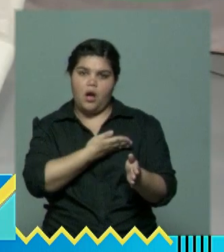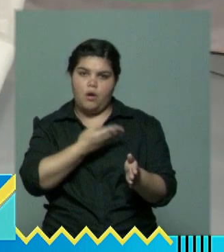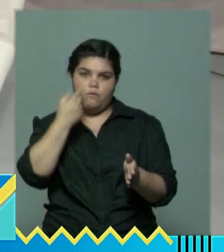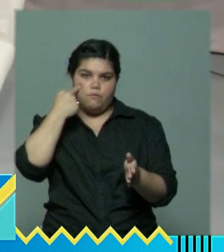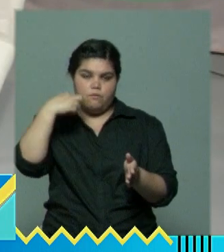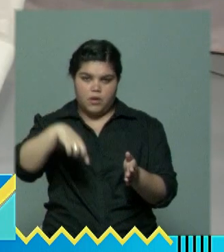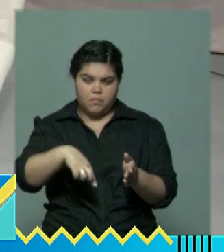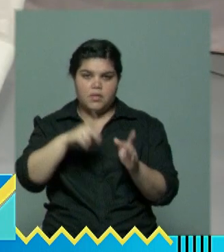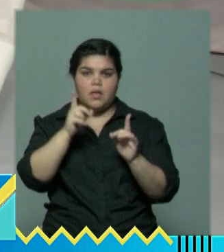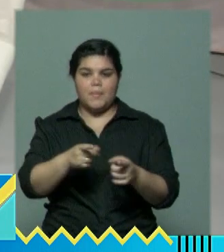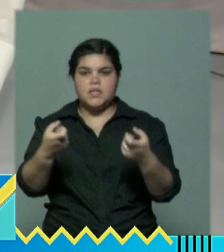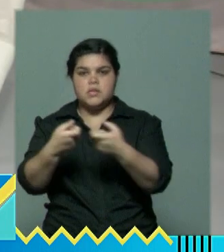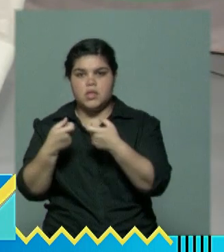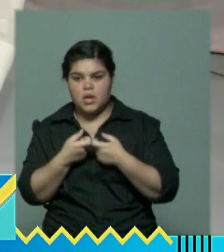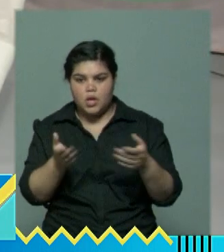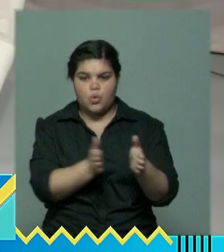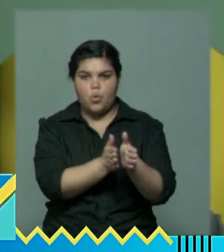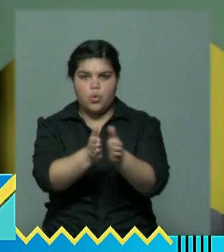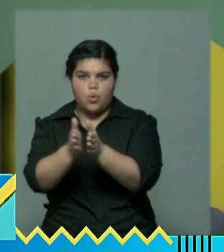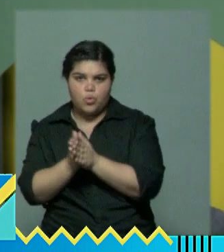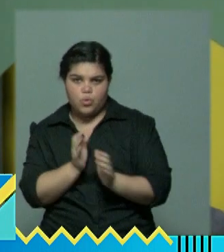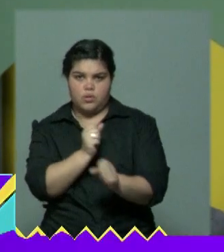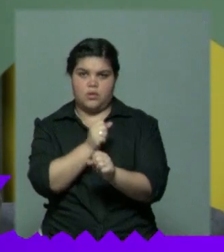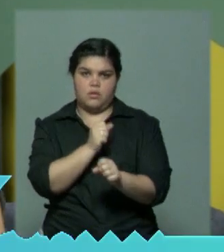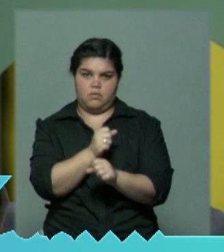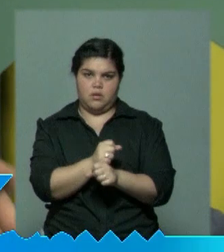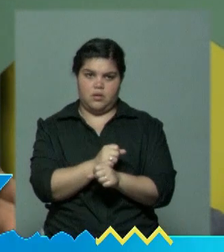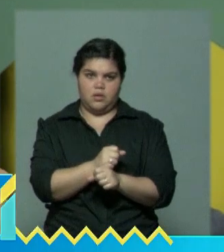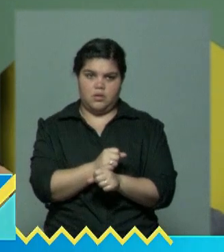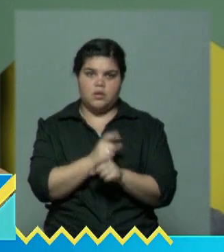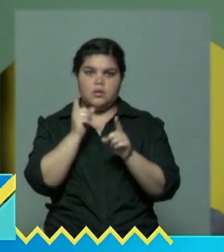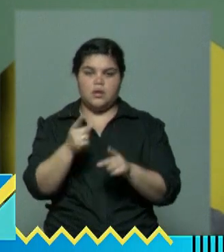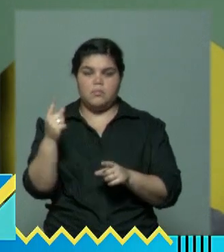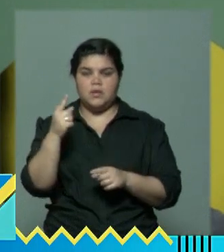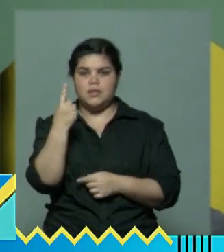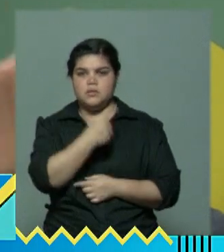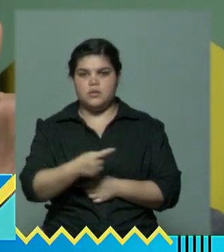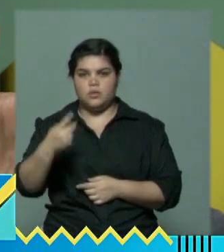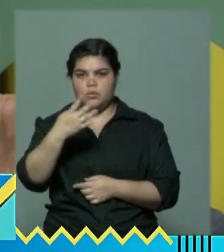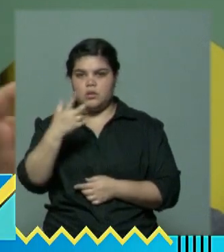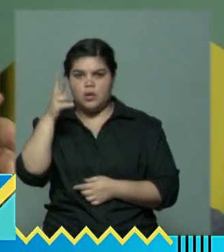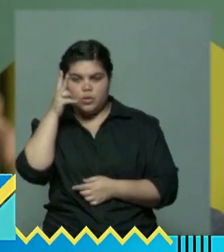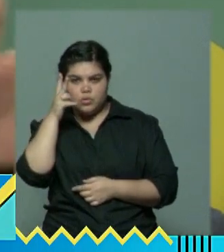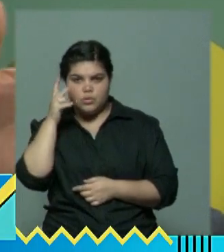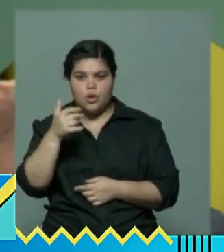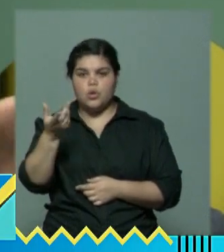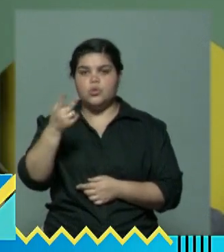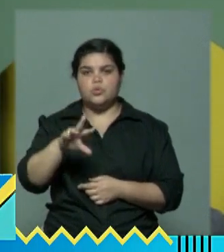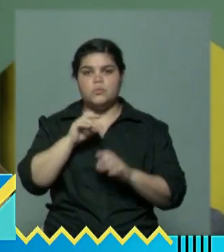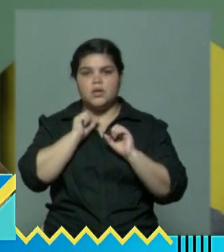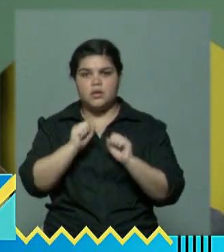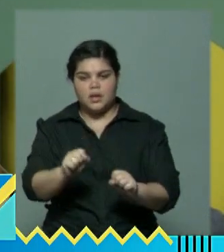sindicatos. Tratamos de generar, y bueno, hay el 148 de la subsecretaría, que es la denuncia en realidad para cualquier